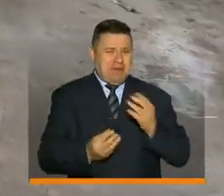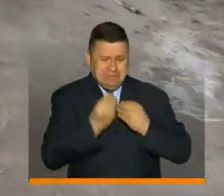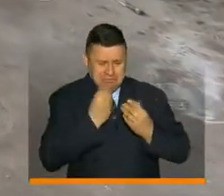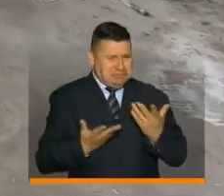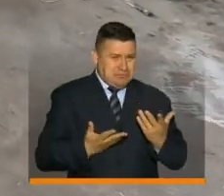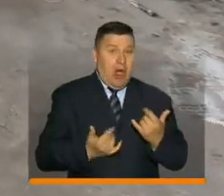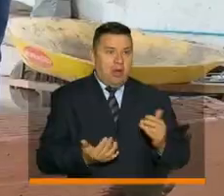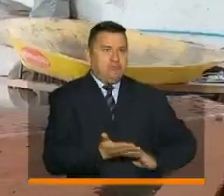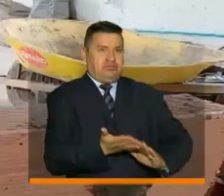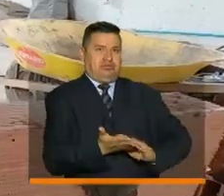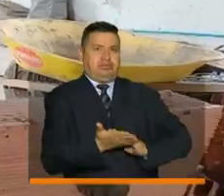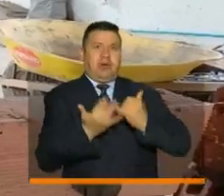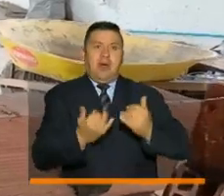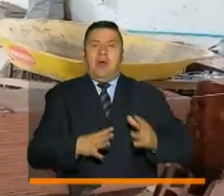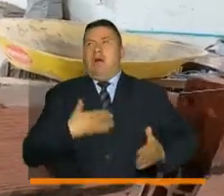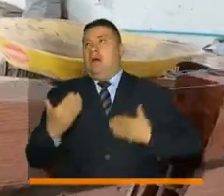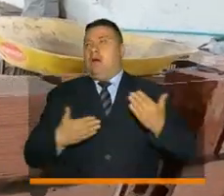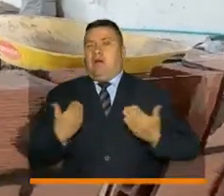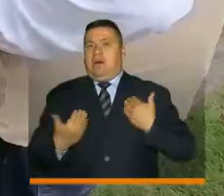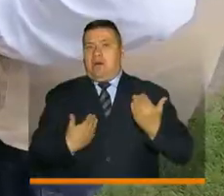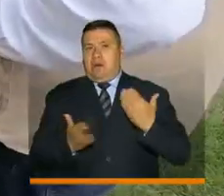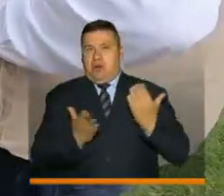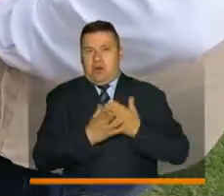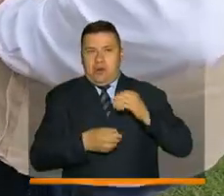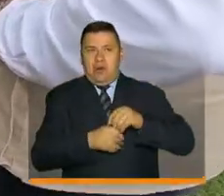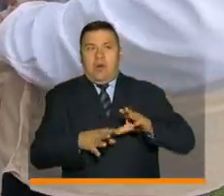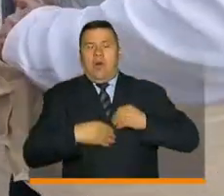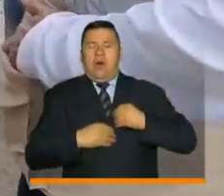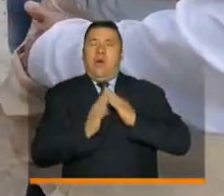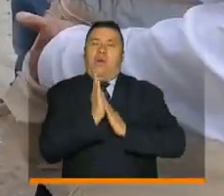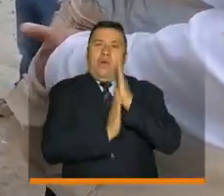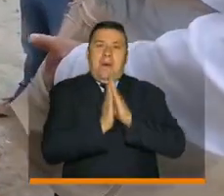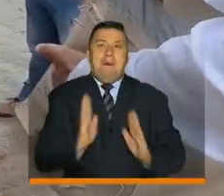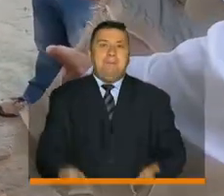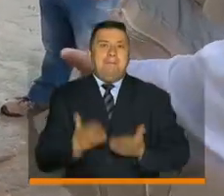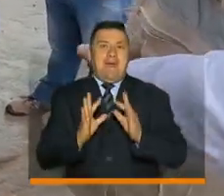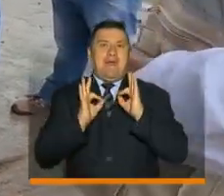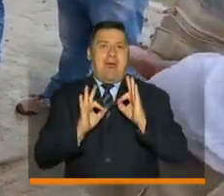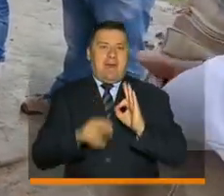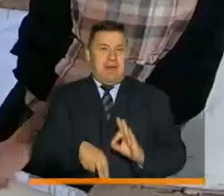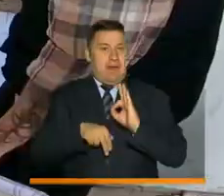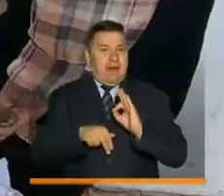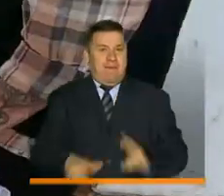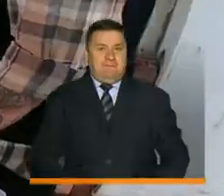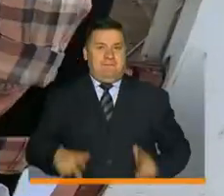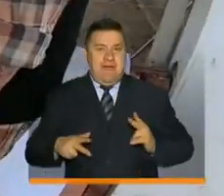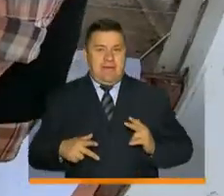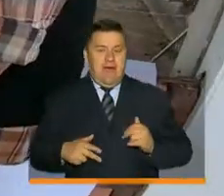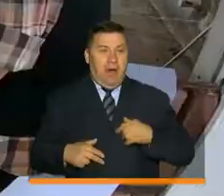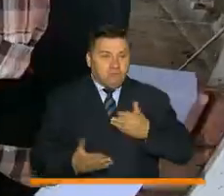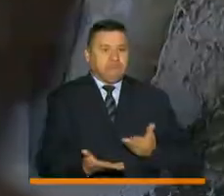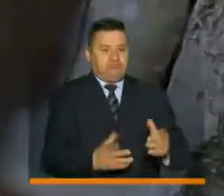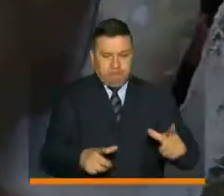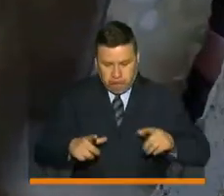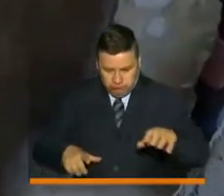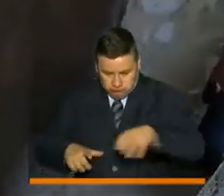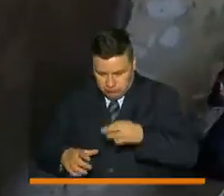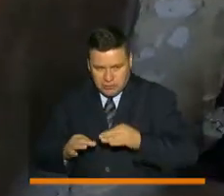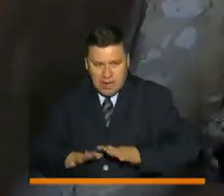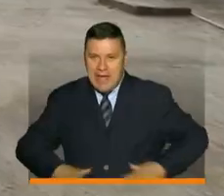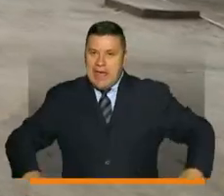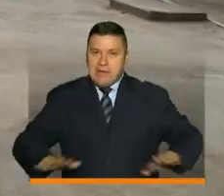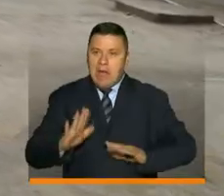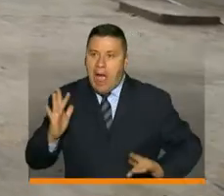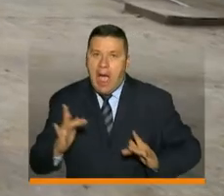de alimentos. Y la recibimos con gran agrado y con expectativa, ya que se les va a mejorar la calidad de vida y el bienestar a los mismos, pudiéndoles ofrecer un